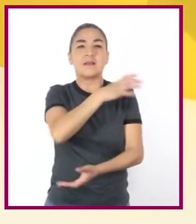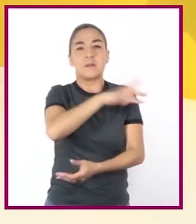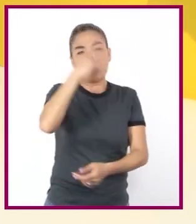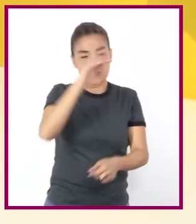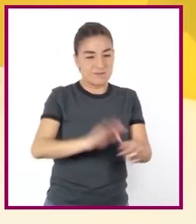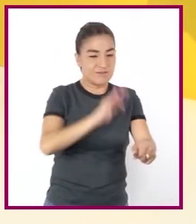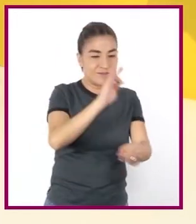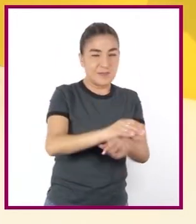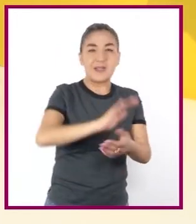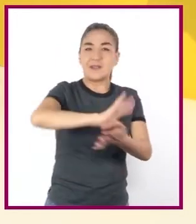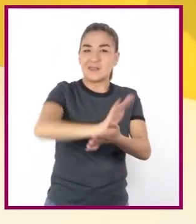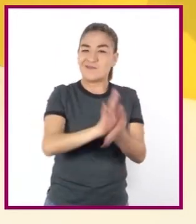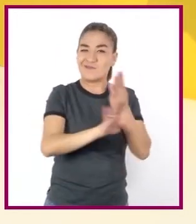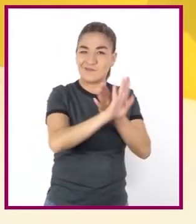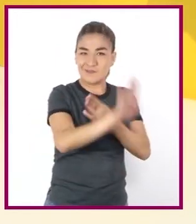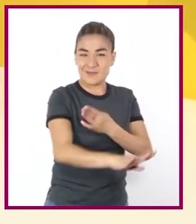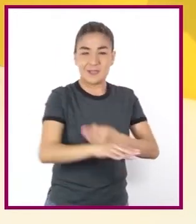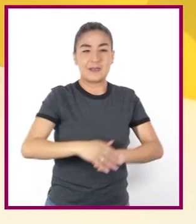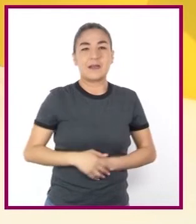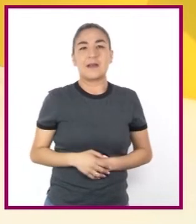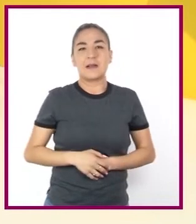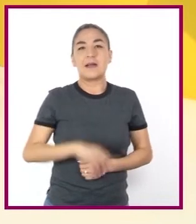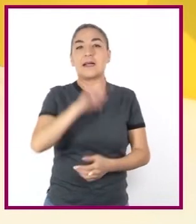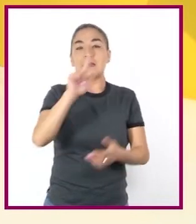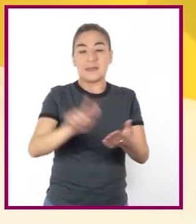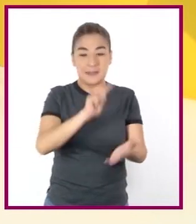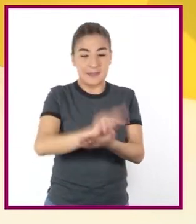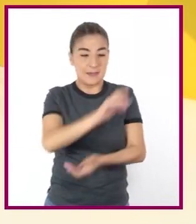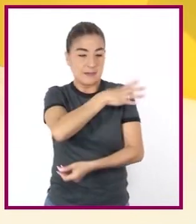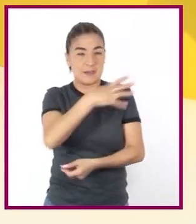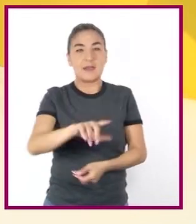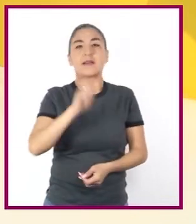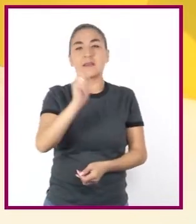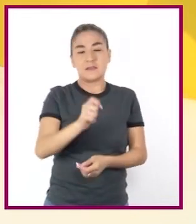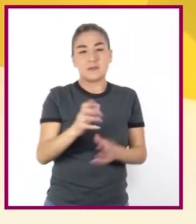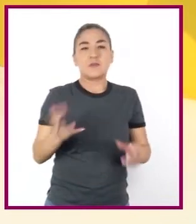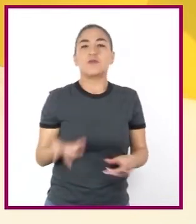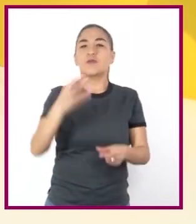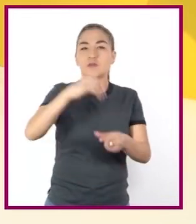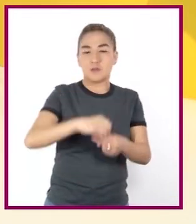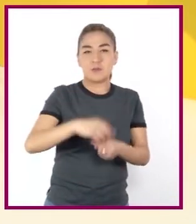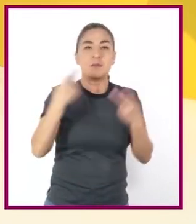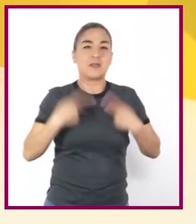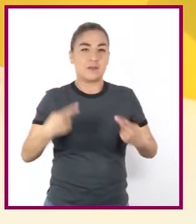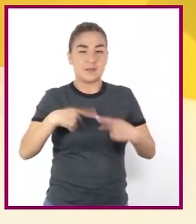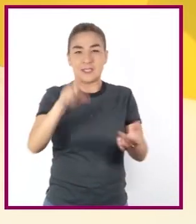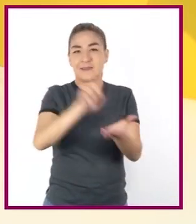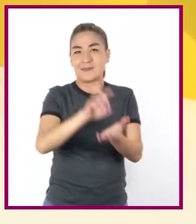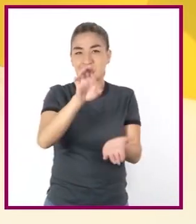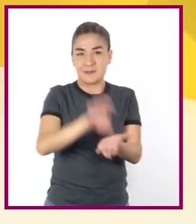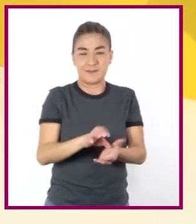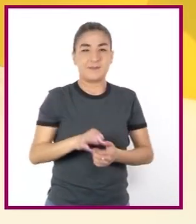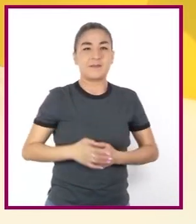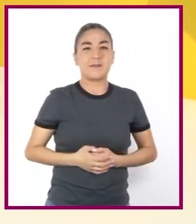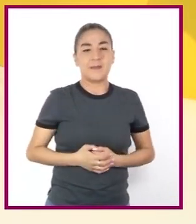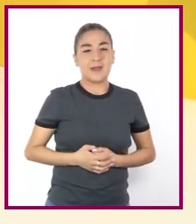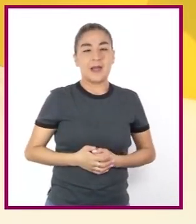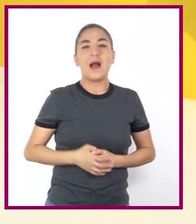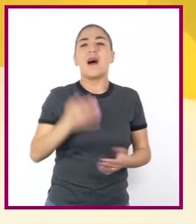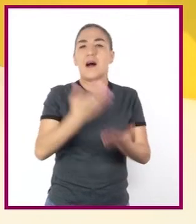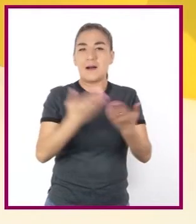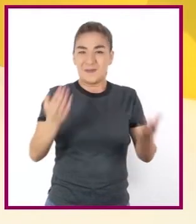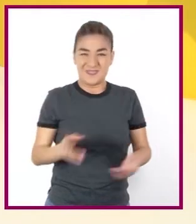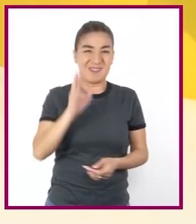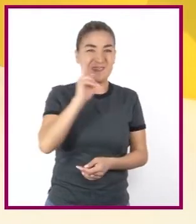discriminación, Ley General para la inclusión de las personas con discapacidad. Ahora que tenemos